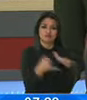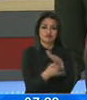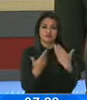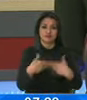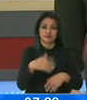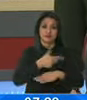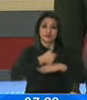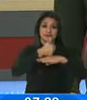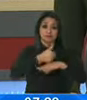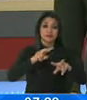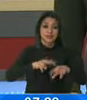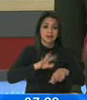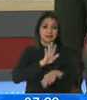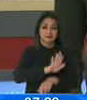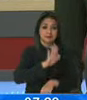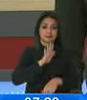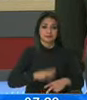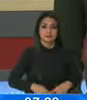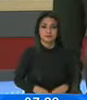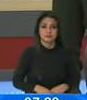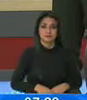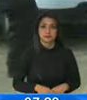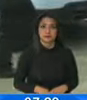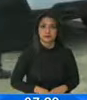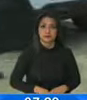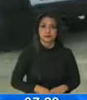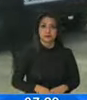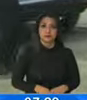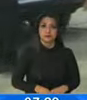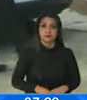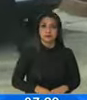Las autoridades investigan este hecho.